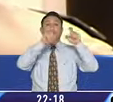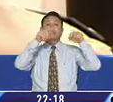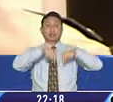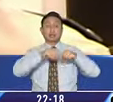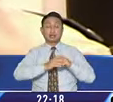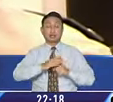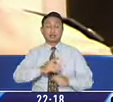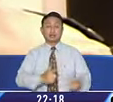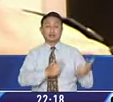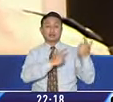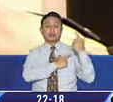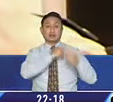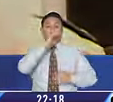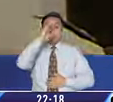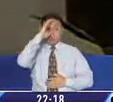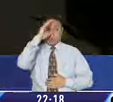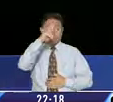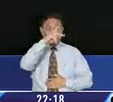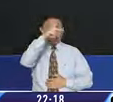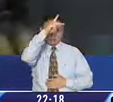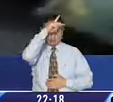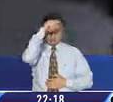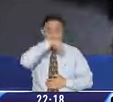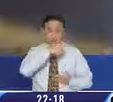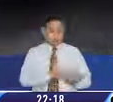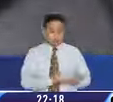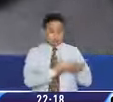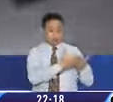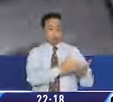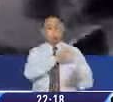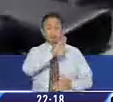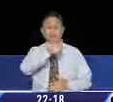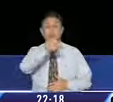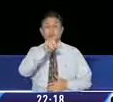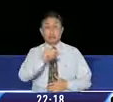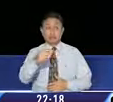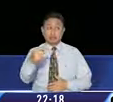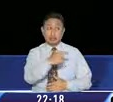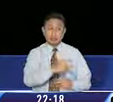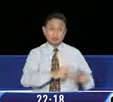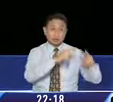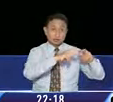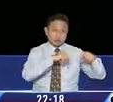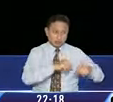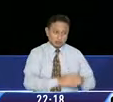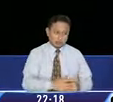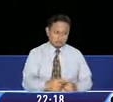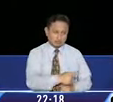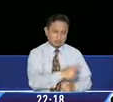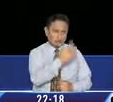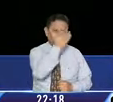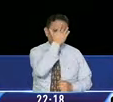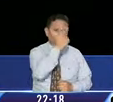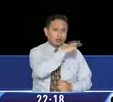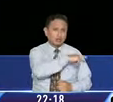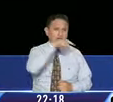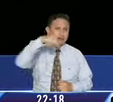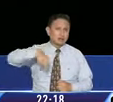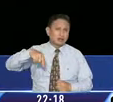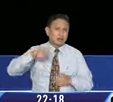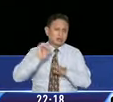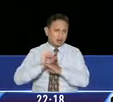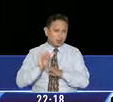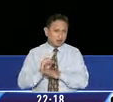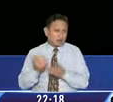Fuerzas Armadas y la Policía de Perú de armamento está siendo investigada por posibles fugas de los objetos que llegan a manos del crimen